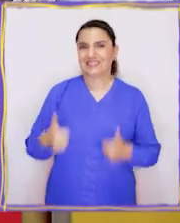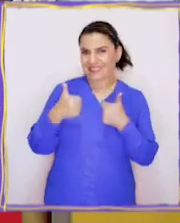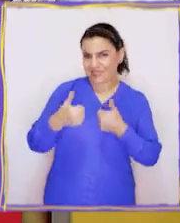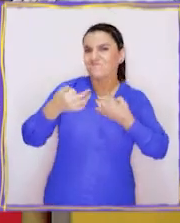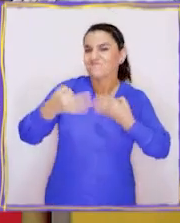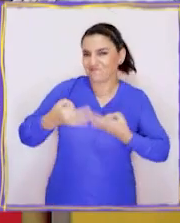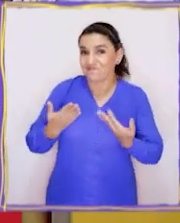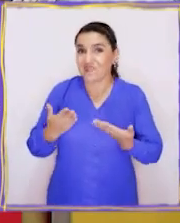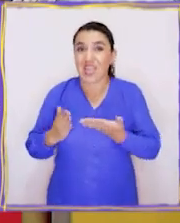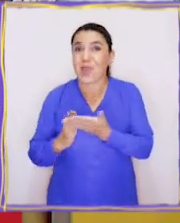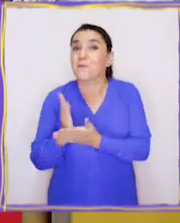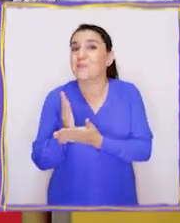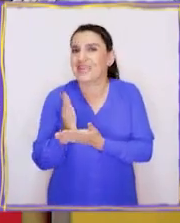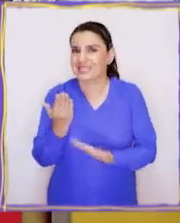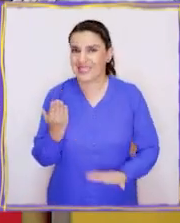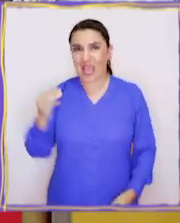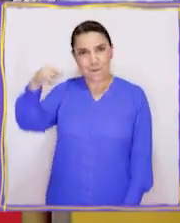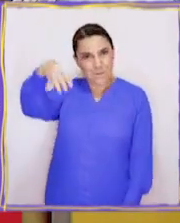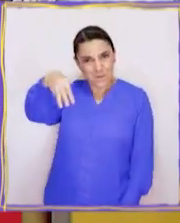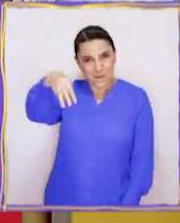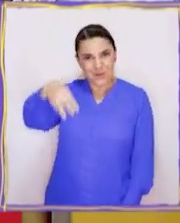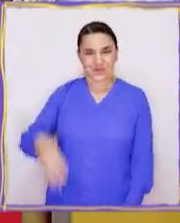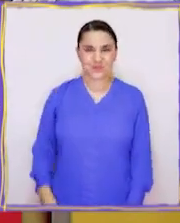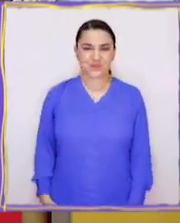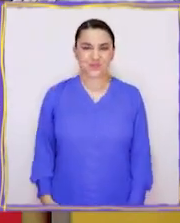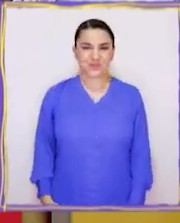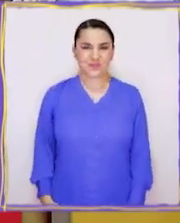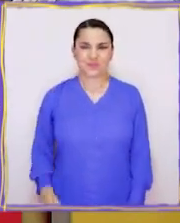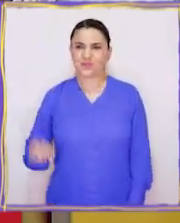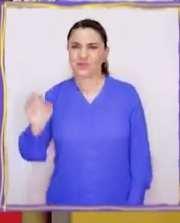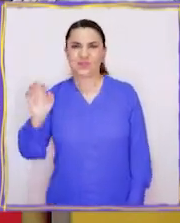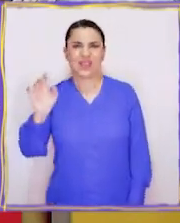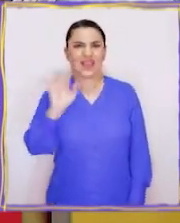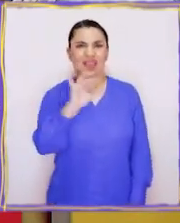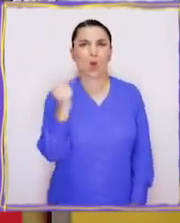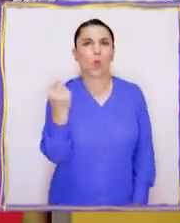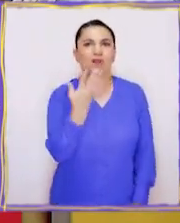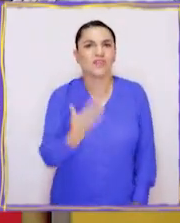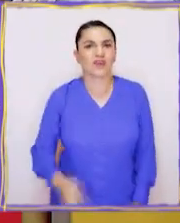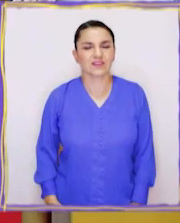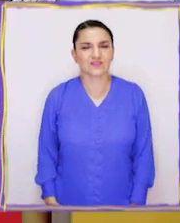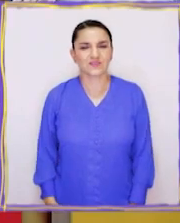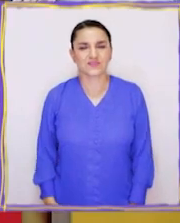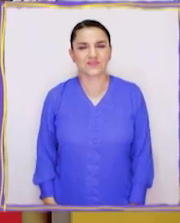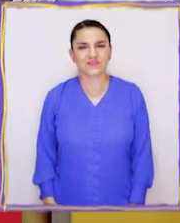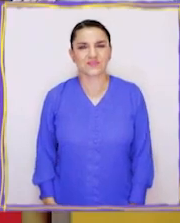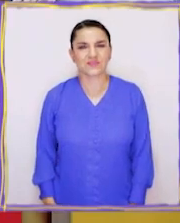¡Exacto! También comienza con el sonido M. ¿Y cuántas letras tiene?